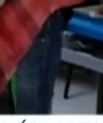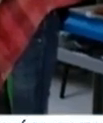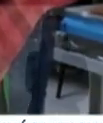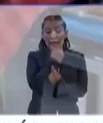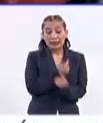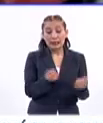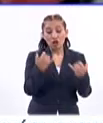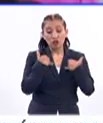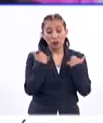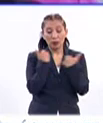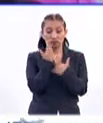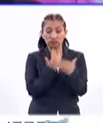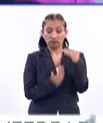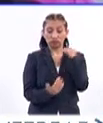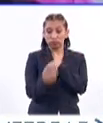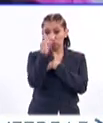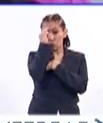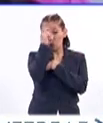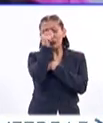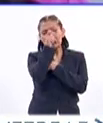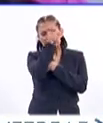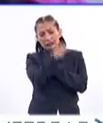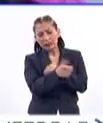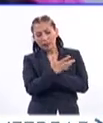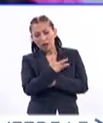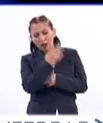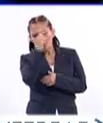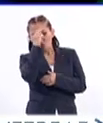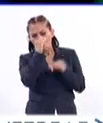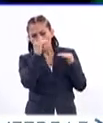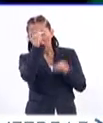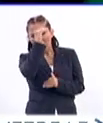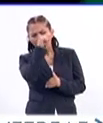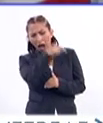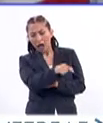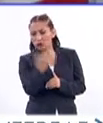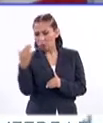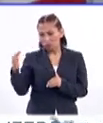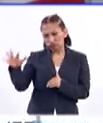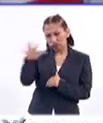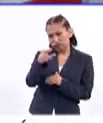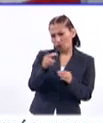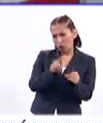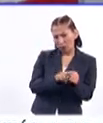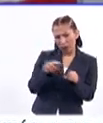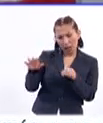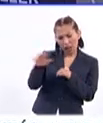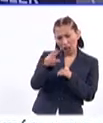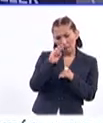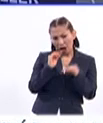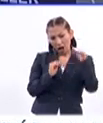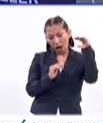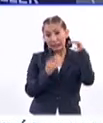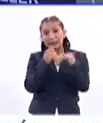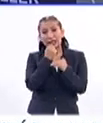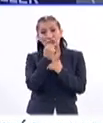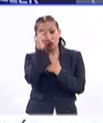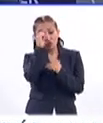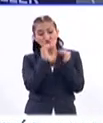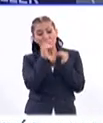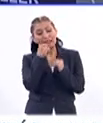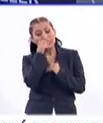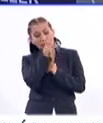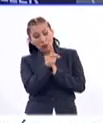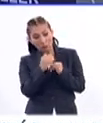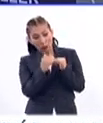Los niños y jóvenes sobresalientes son aquellos que poseen una inteligencia superior en comparación a niños de su misma edad. Un niño sobresaliente es aquel